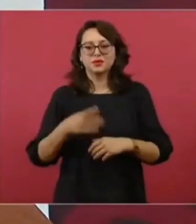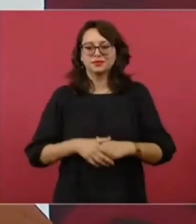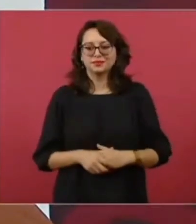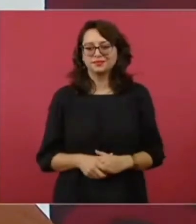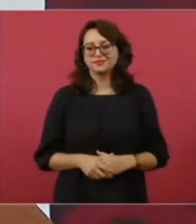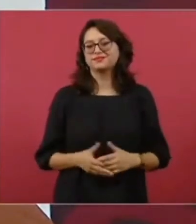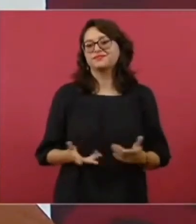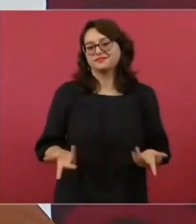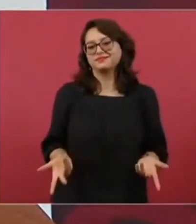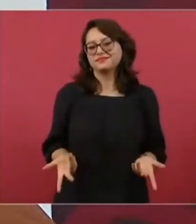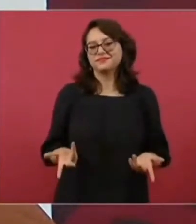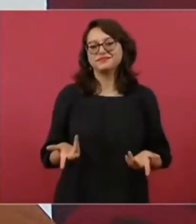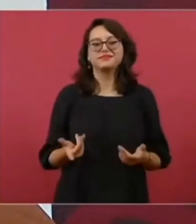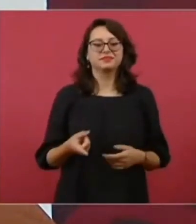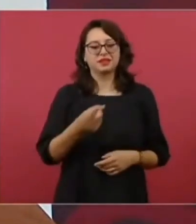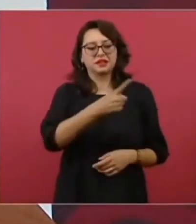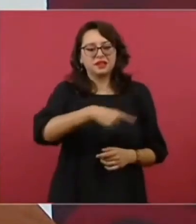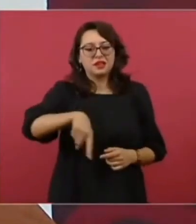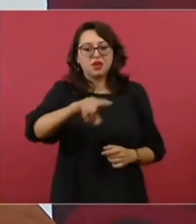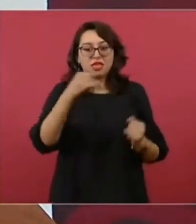subraya, ¿no? Destaca